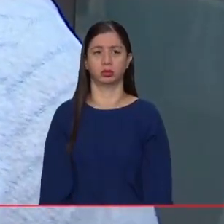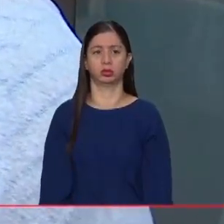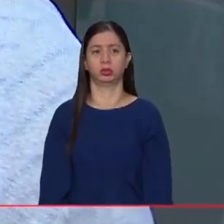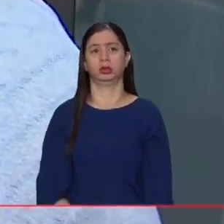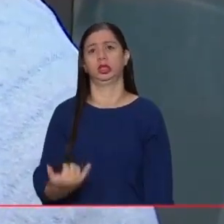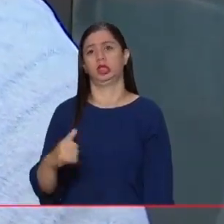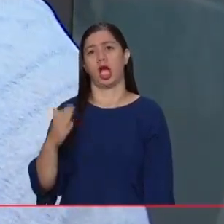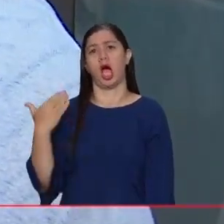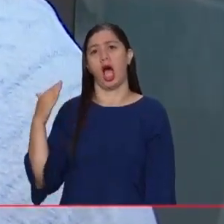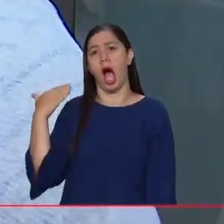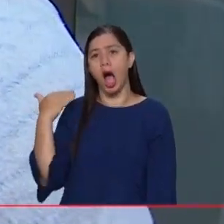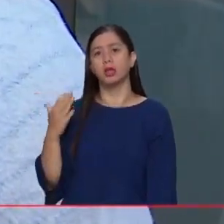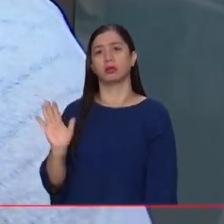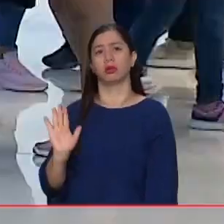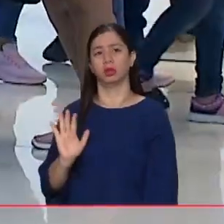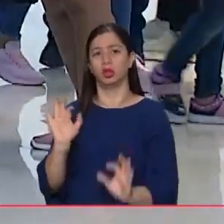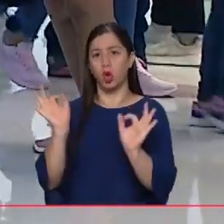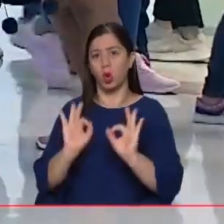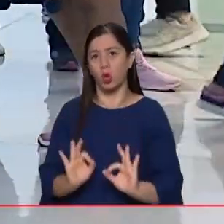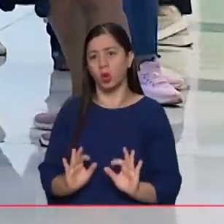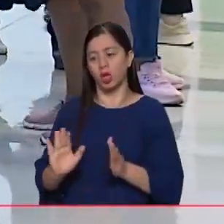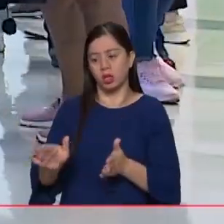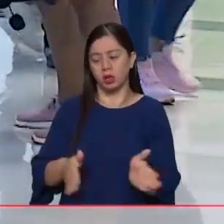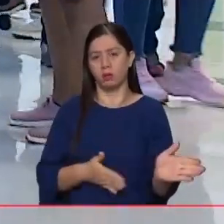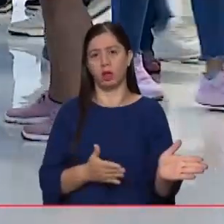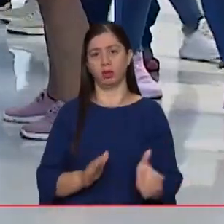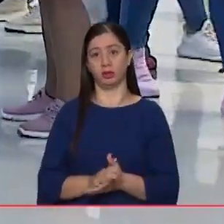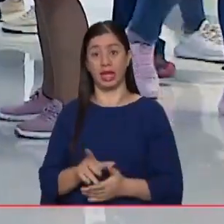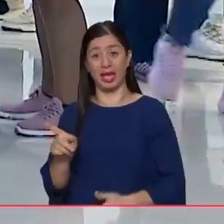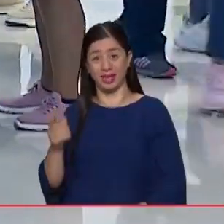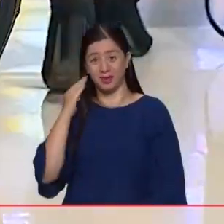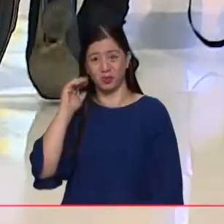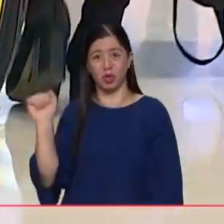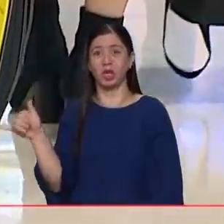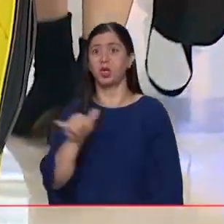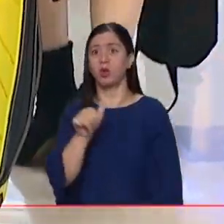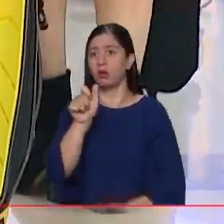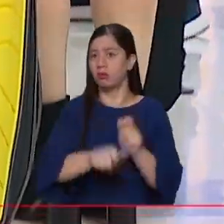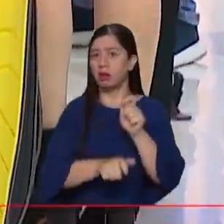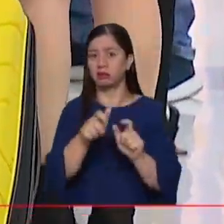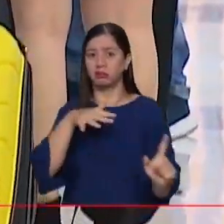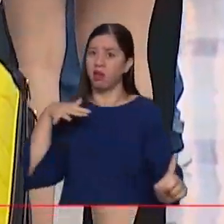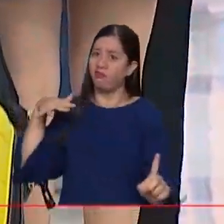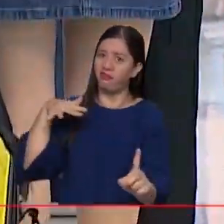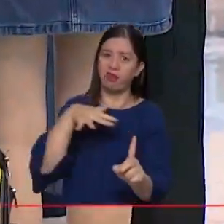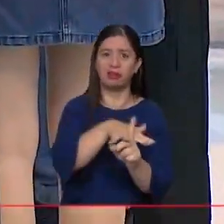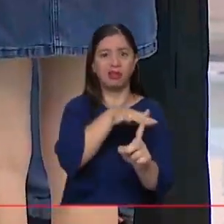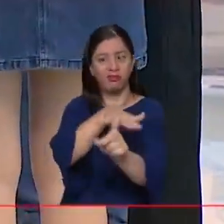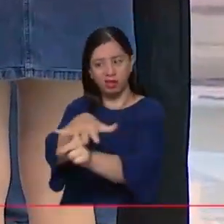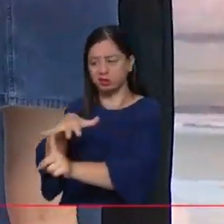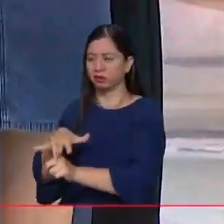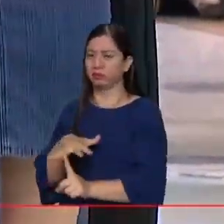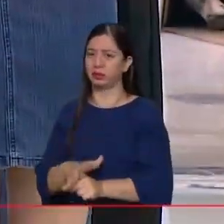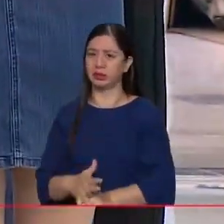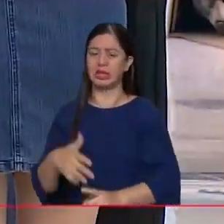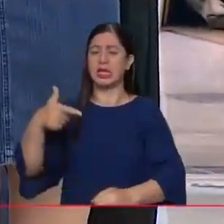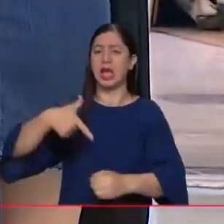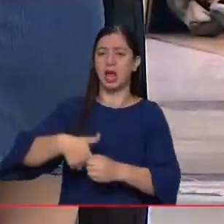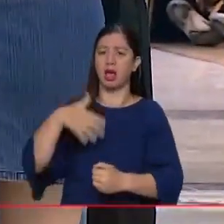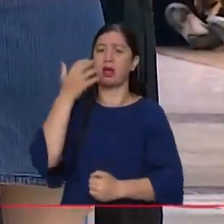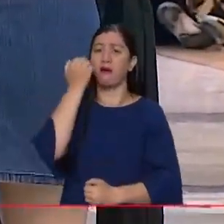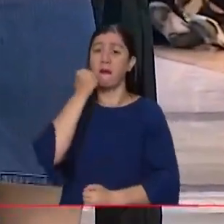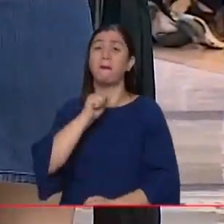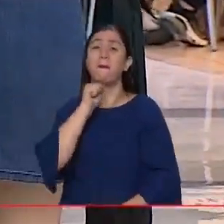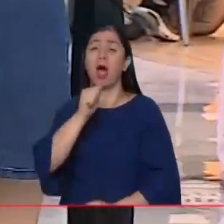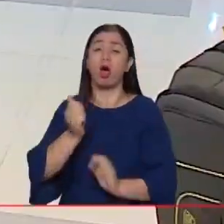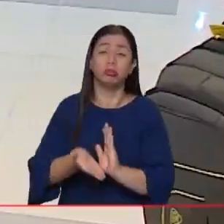uno tenía ya todo planeado. Como Luceli, son cientos de afectados por la decisión que, además del alto costo de los combustibles y el